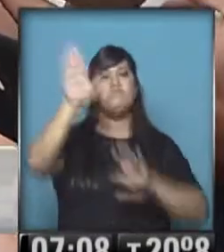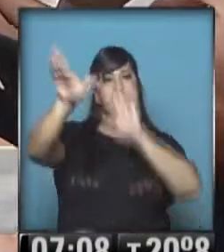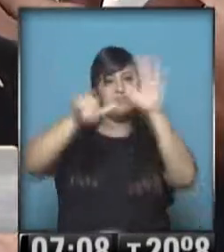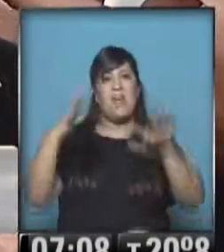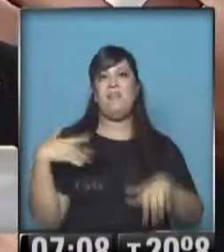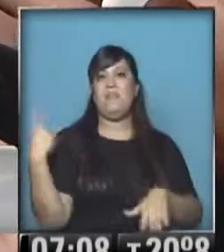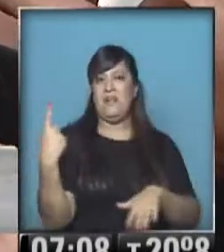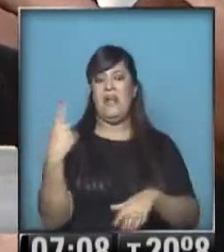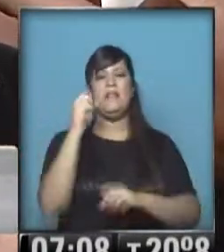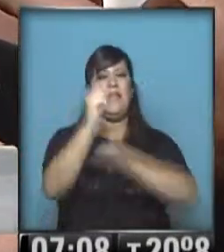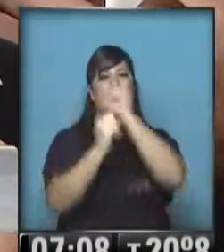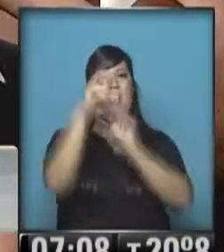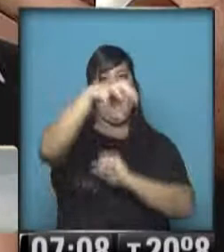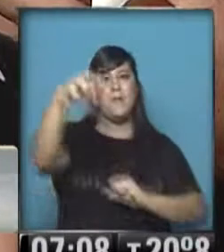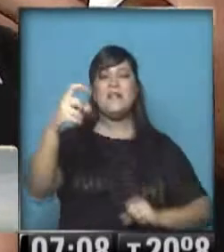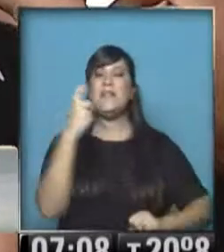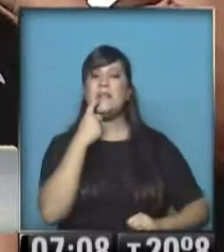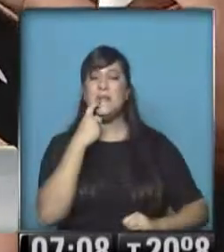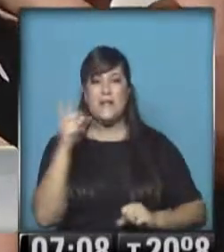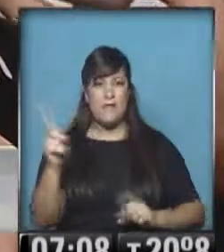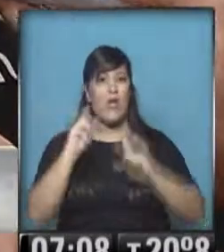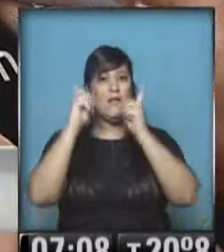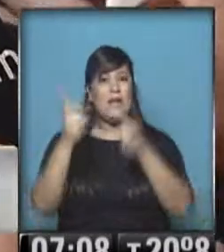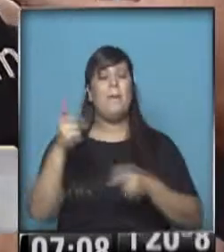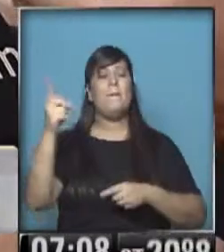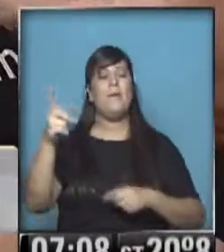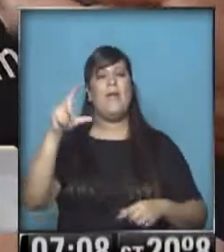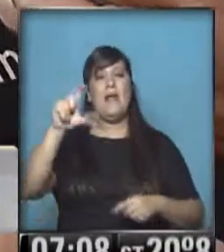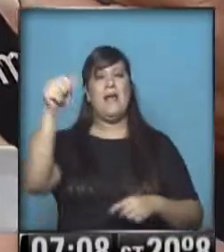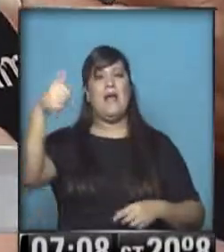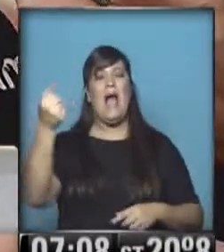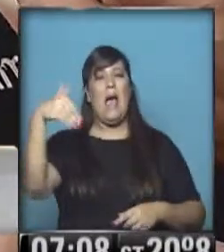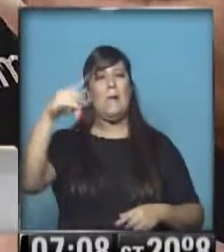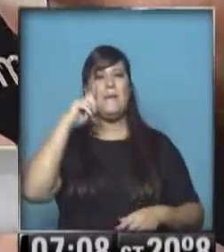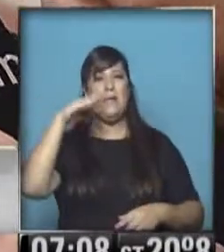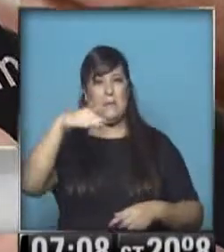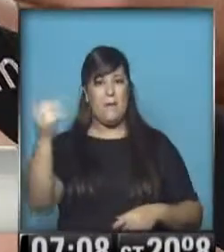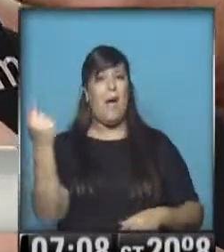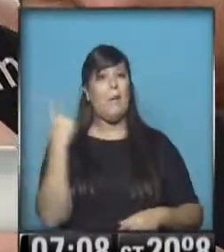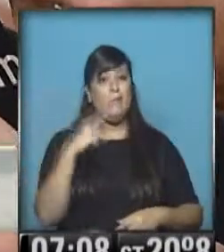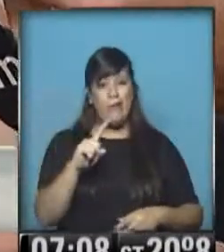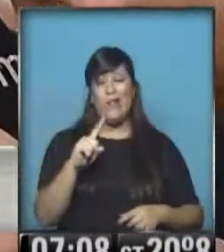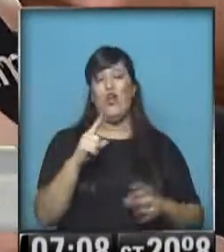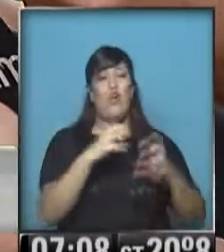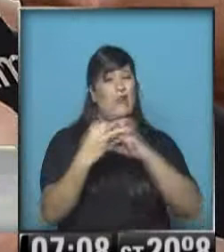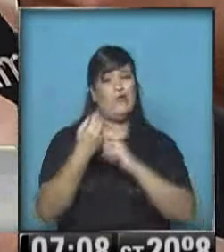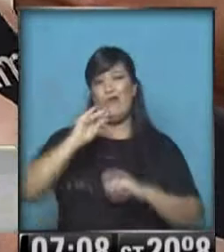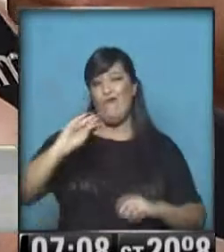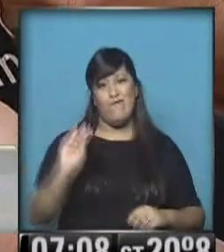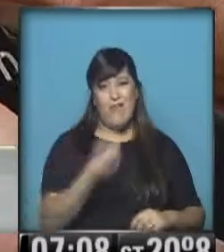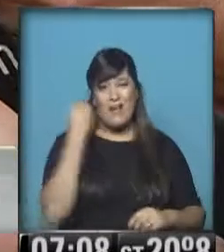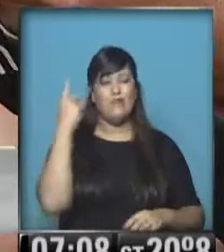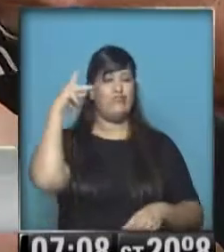de Industriales Metalúrgicos y de la Cámara de la Pequeña y Mediana Empresa, la CAMIMA, pero ante el fracaso de las negociaciones se pasó a este